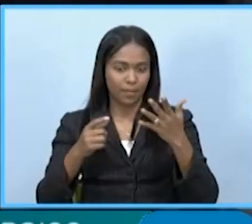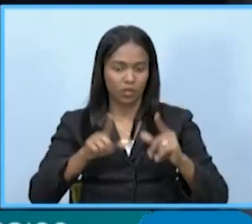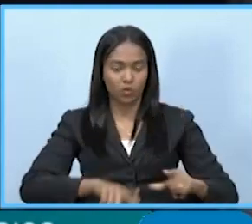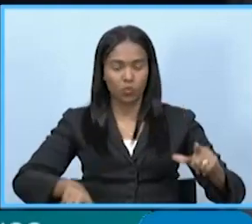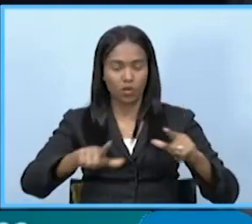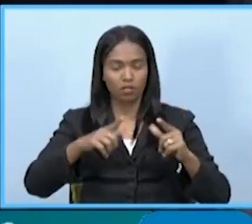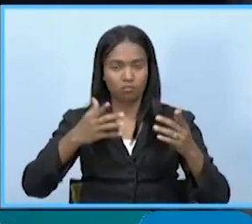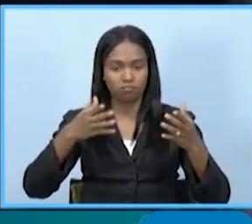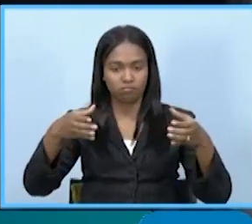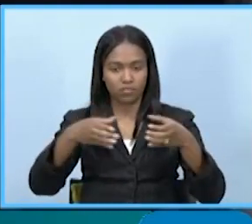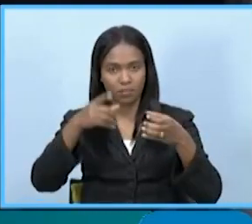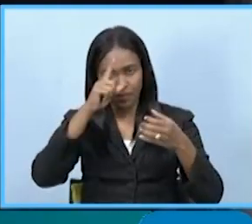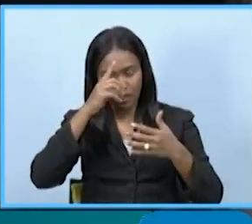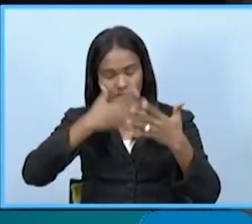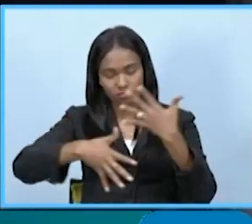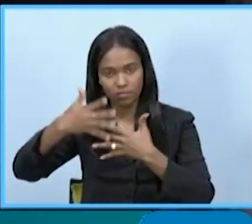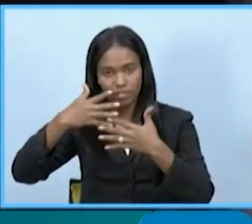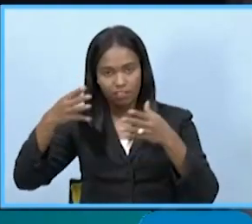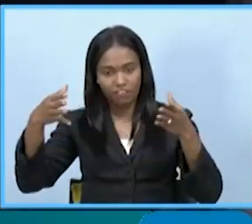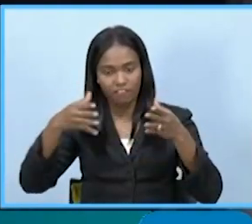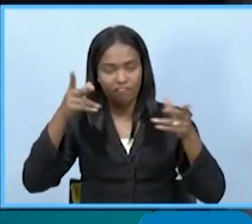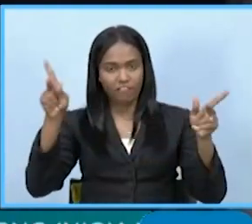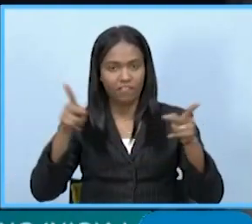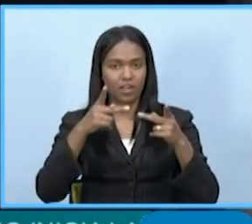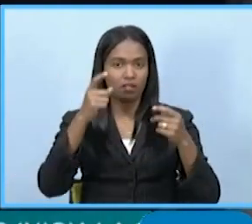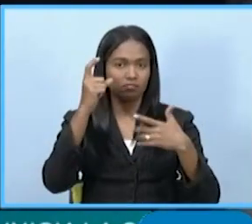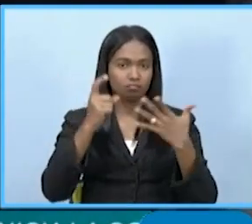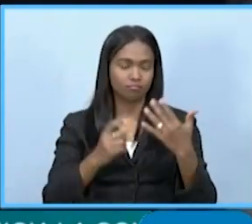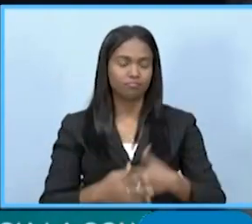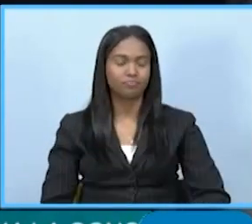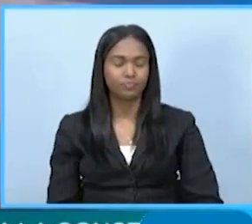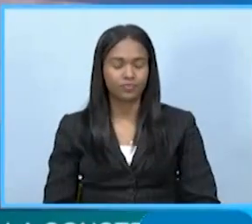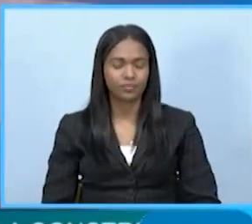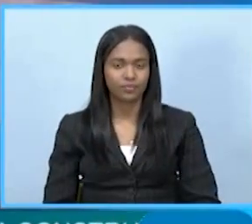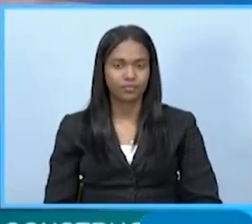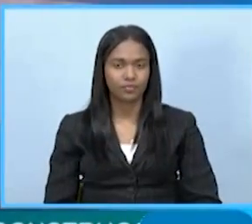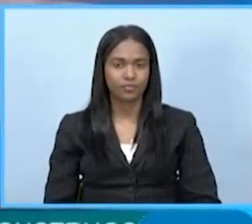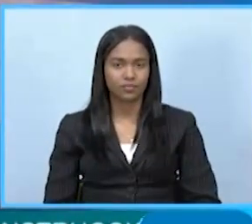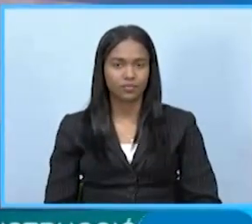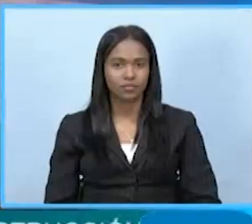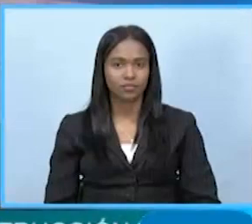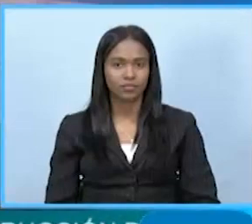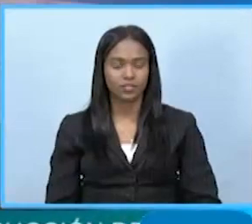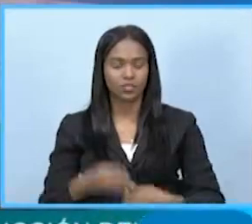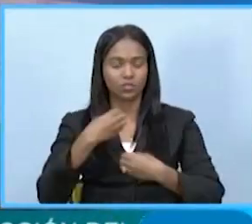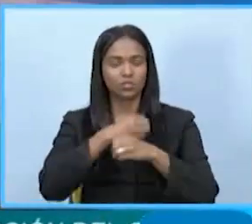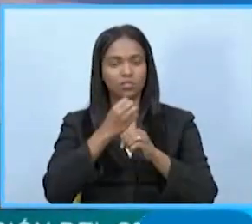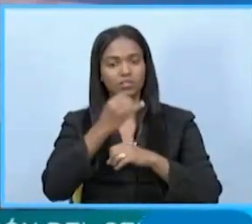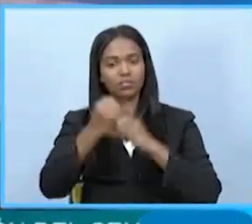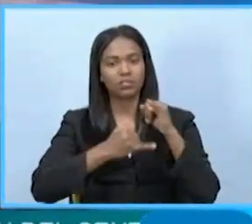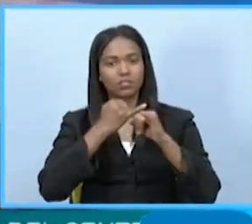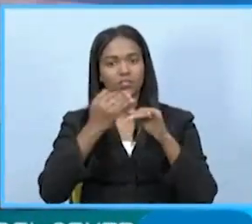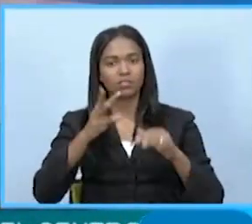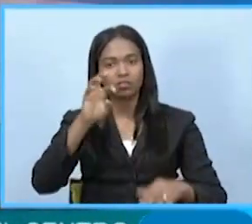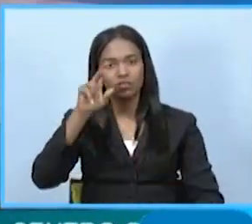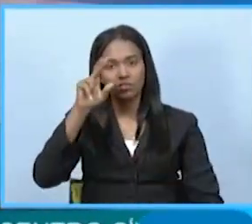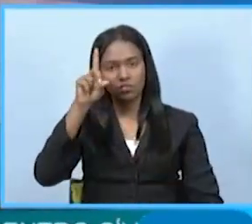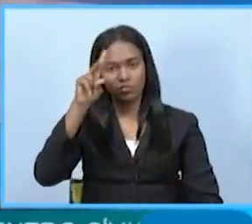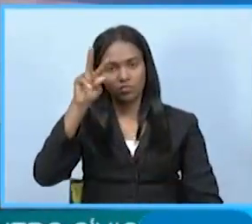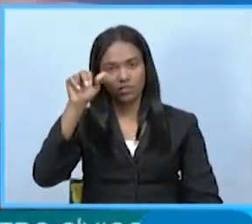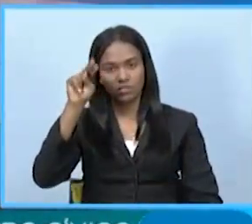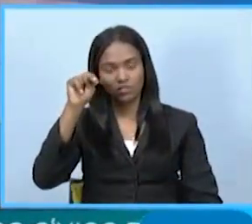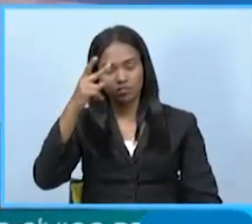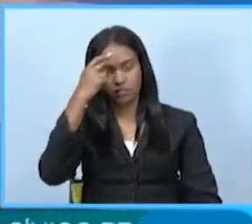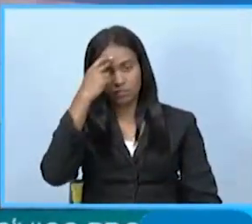espacios inmobiliarios para eventos y ferias, entre otros. La organización internacional World Vision